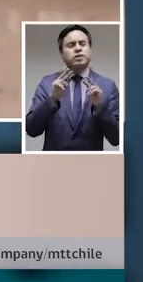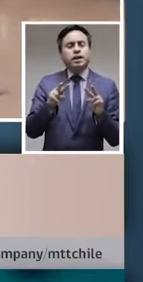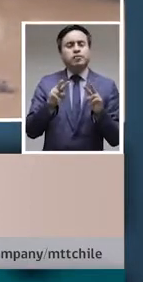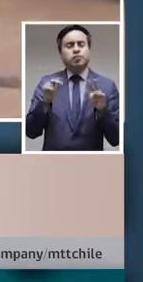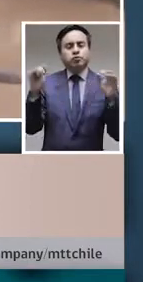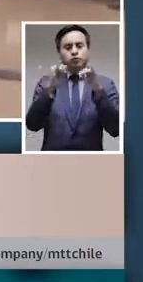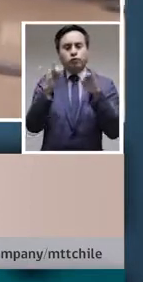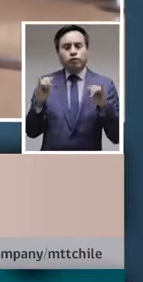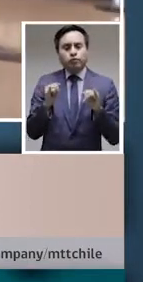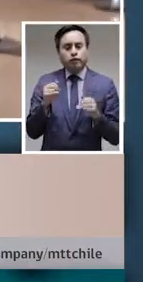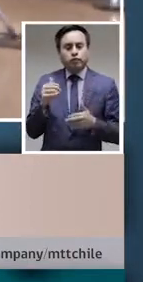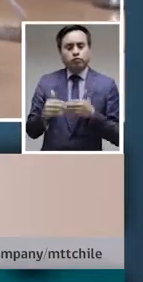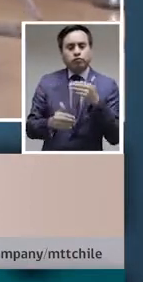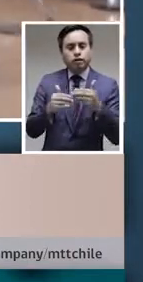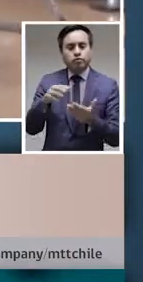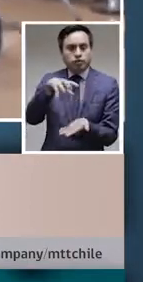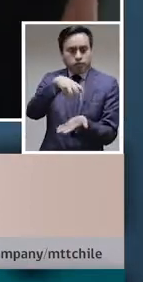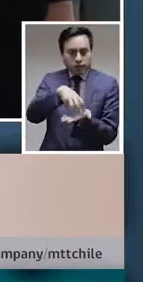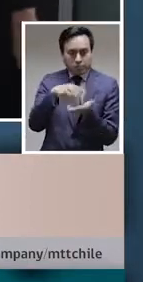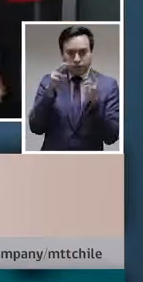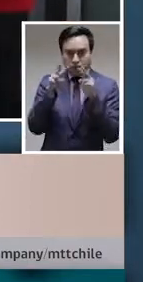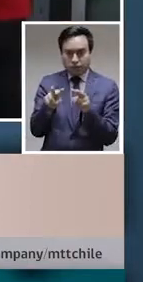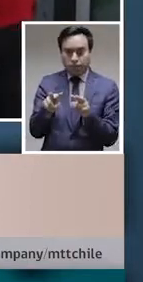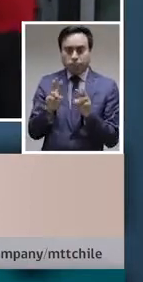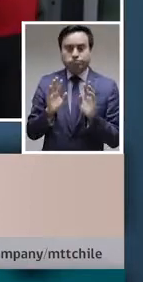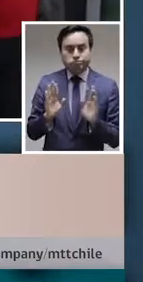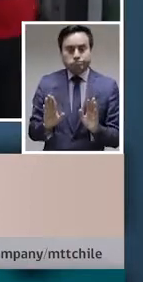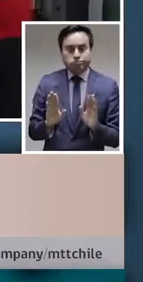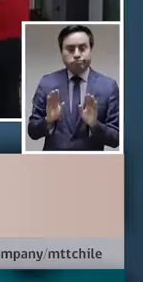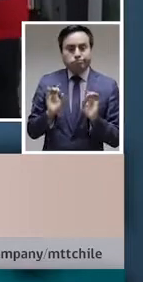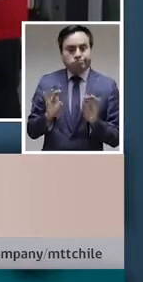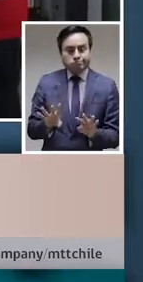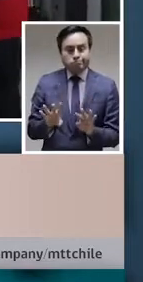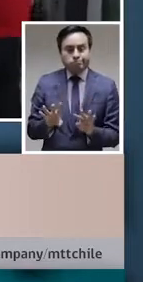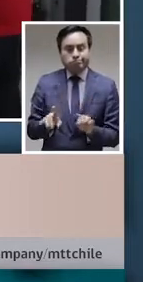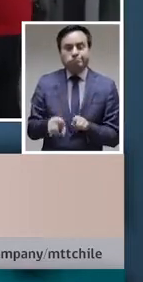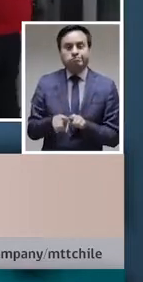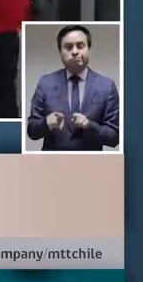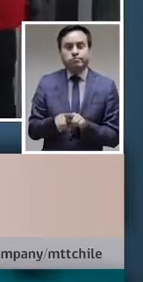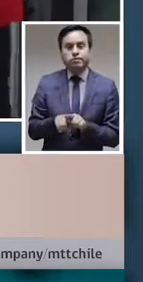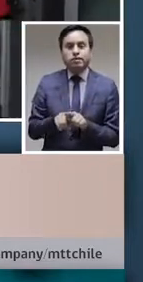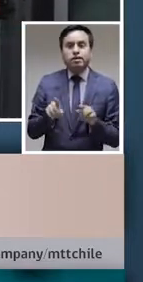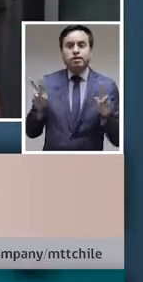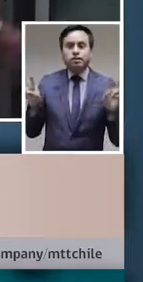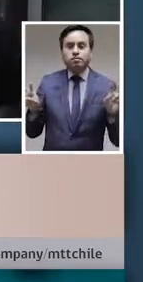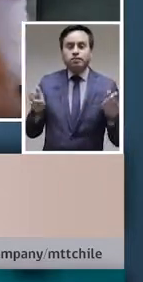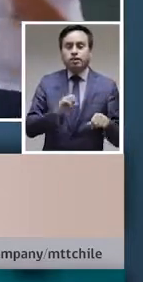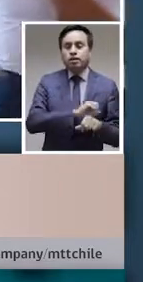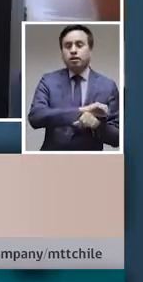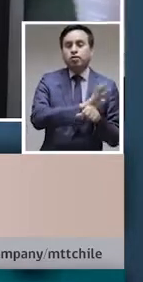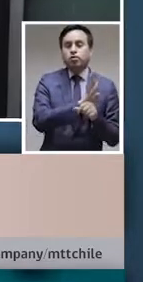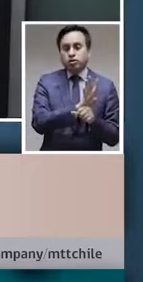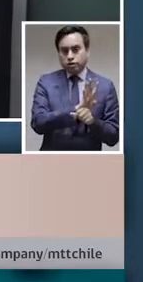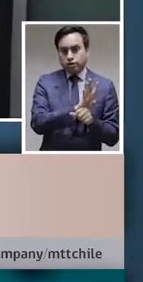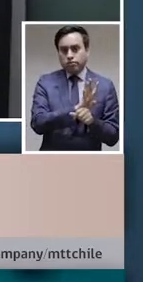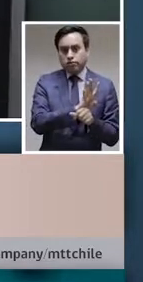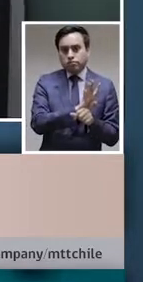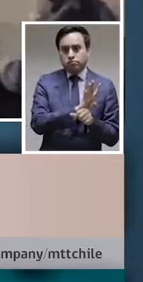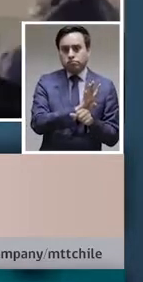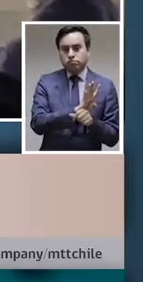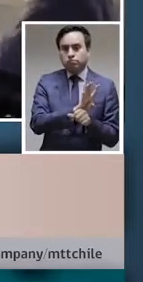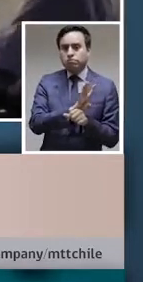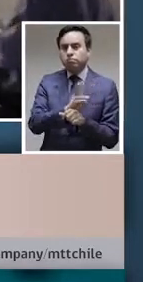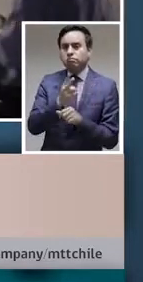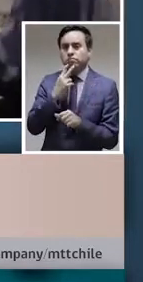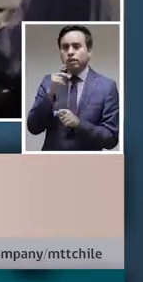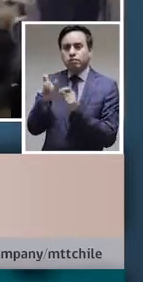la forma de funcionar en las ciudades. Es inevitable que relacionemos el coronavirus a esas